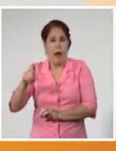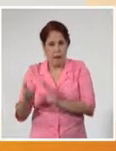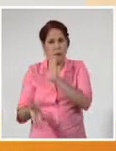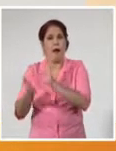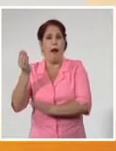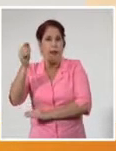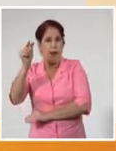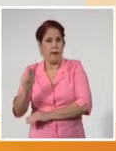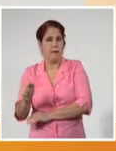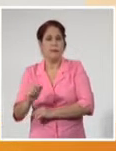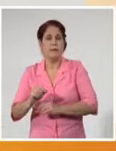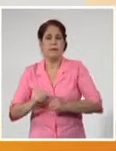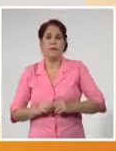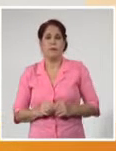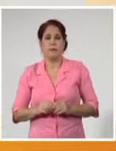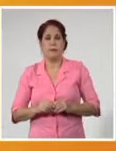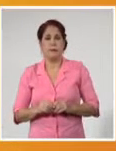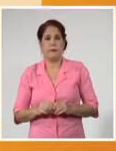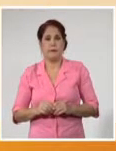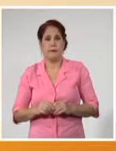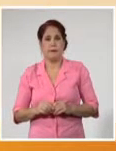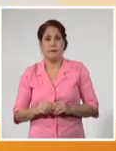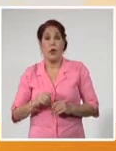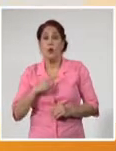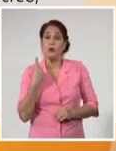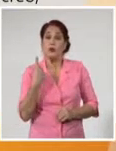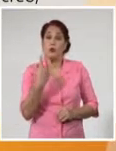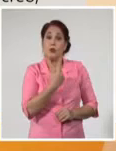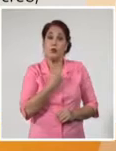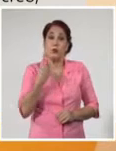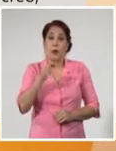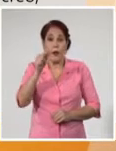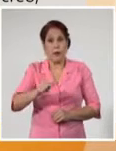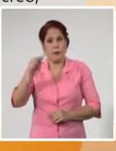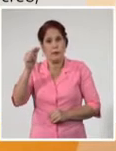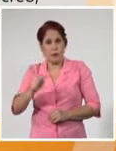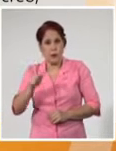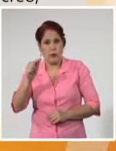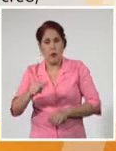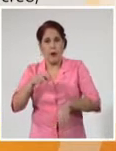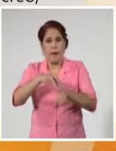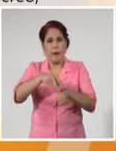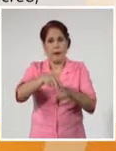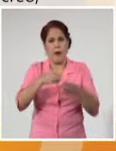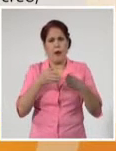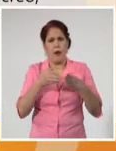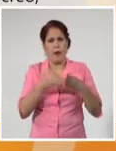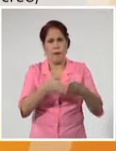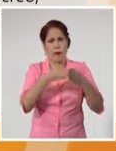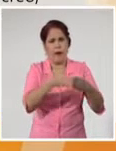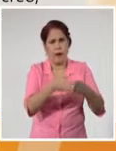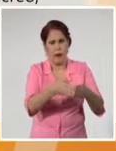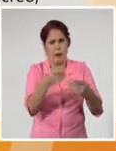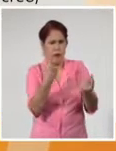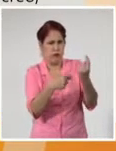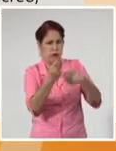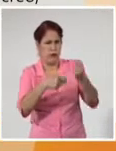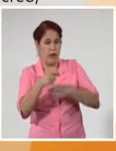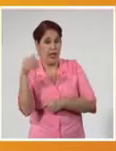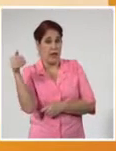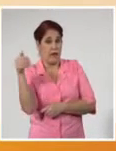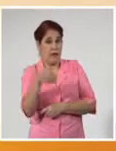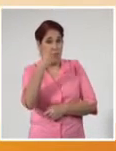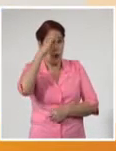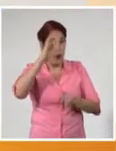de la cuarentena al 8º día. Todos los tripulantes y pasajeros de embarcaciones mercantes que pretendan entrar a